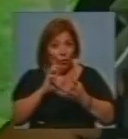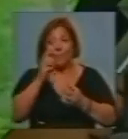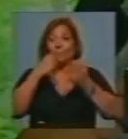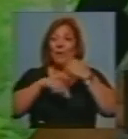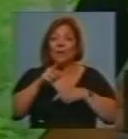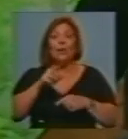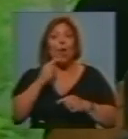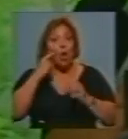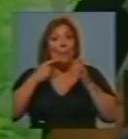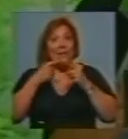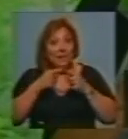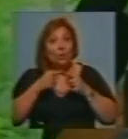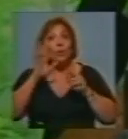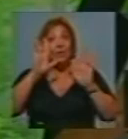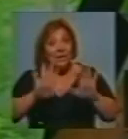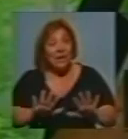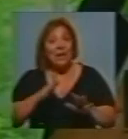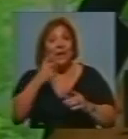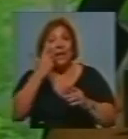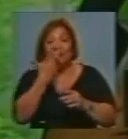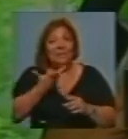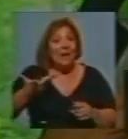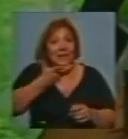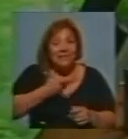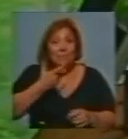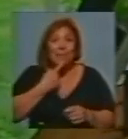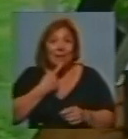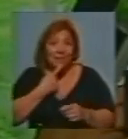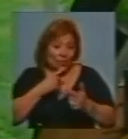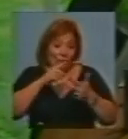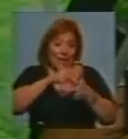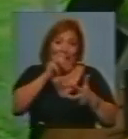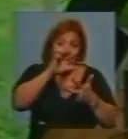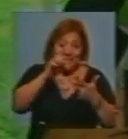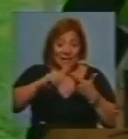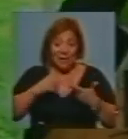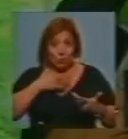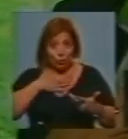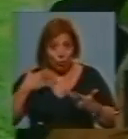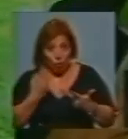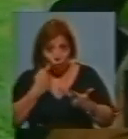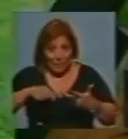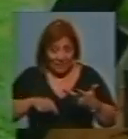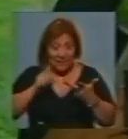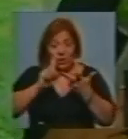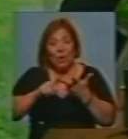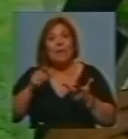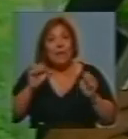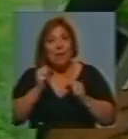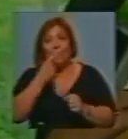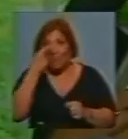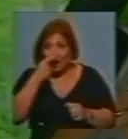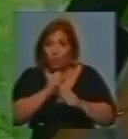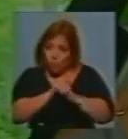alcanzar un convenio tripartito que, en nuestra opinión, puede ser una interesante referencia en muchos aspectos para la